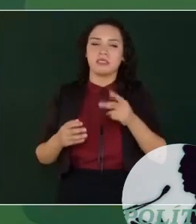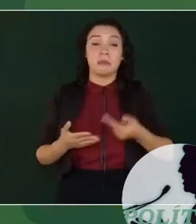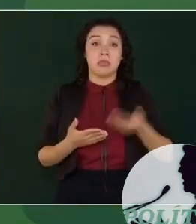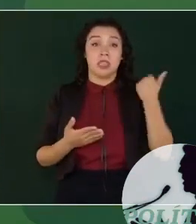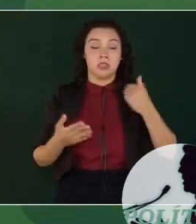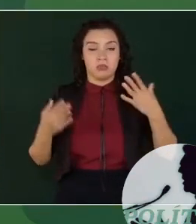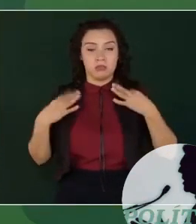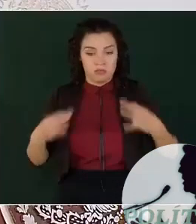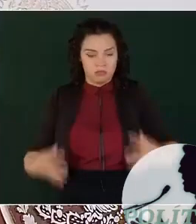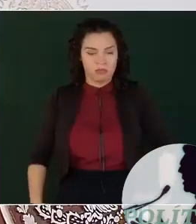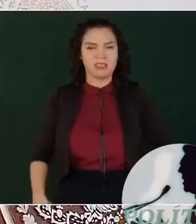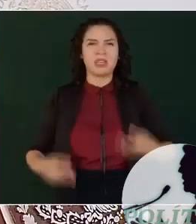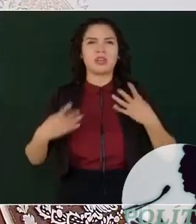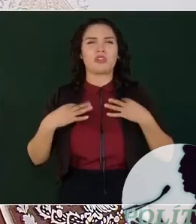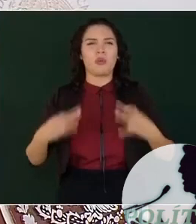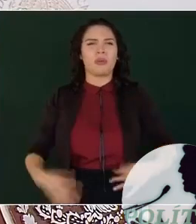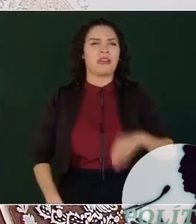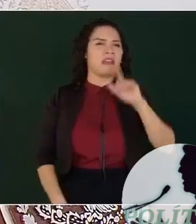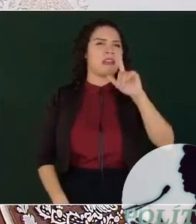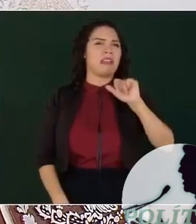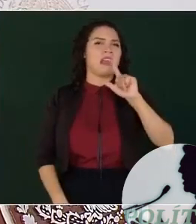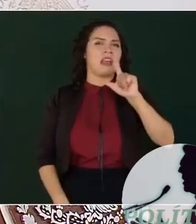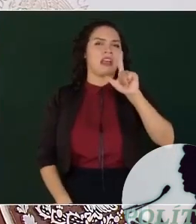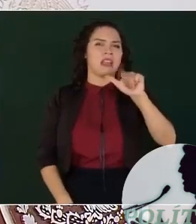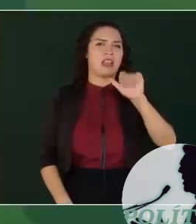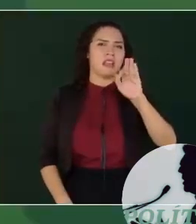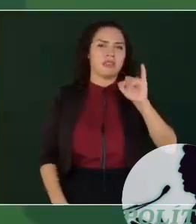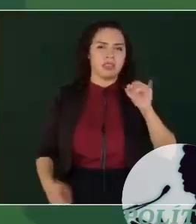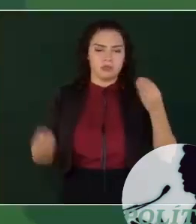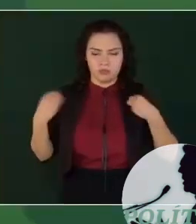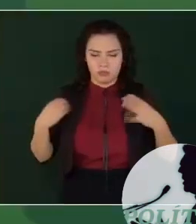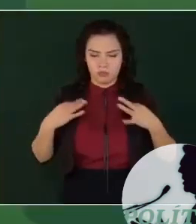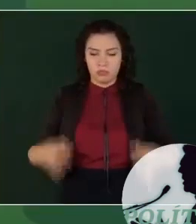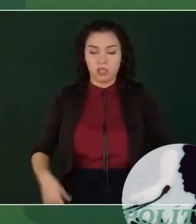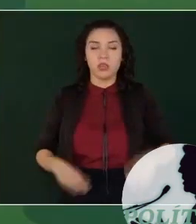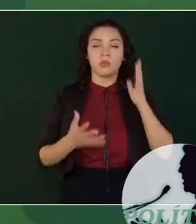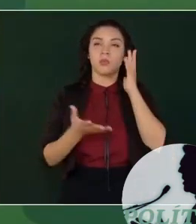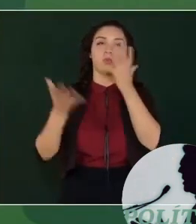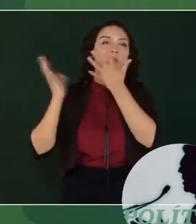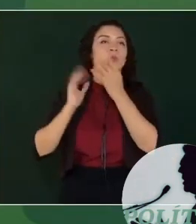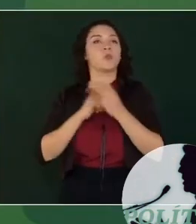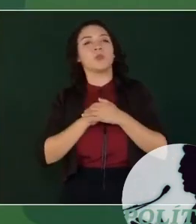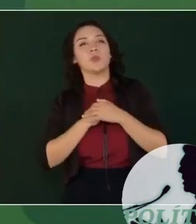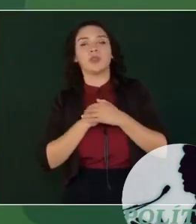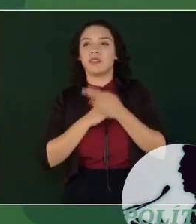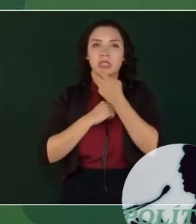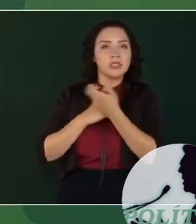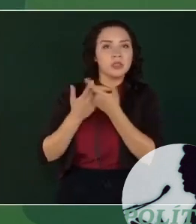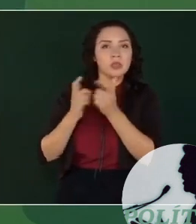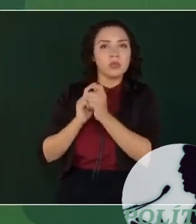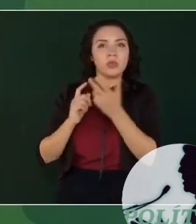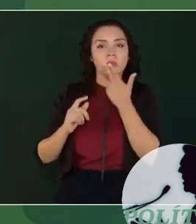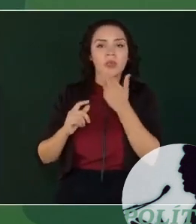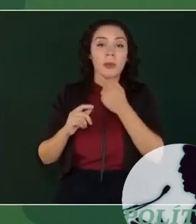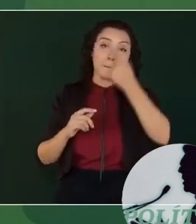vestían de LAFI a los delincuentes de una banda protegida, para